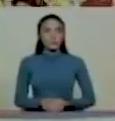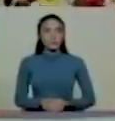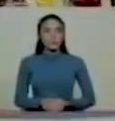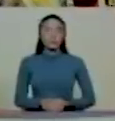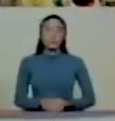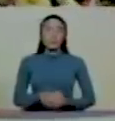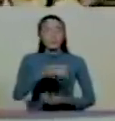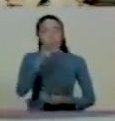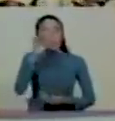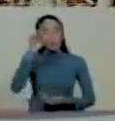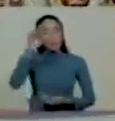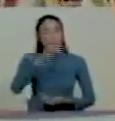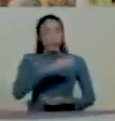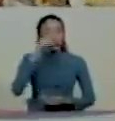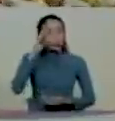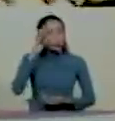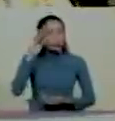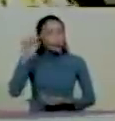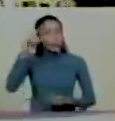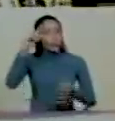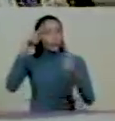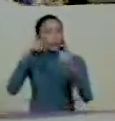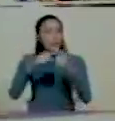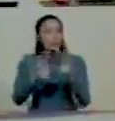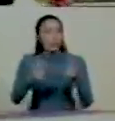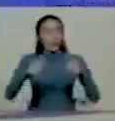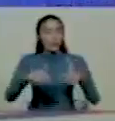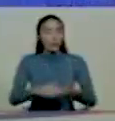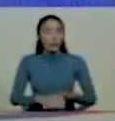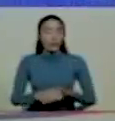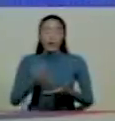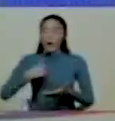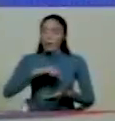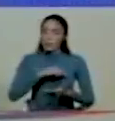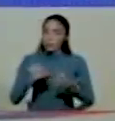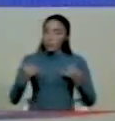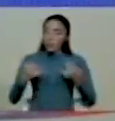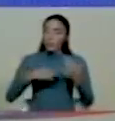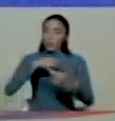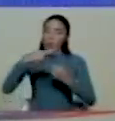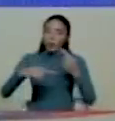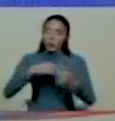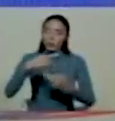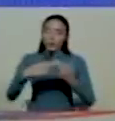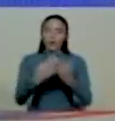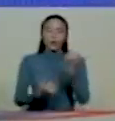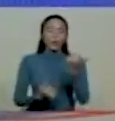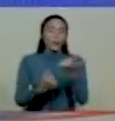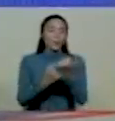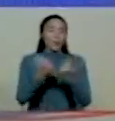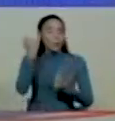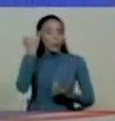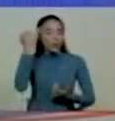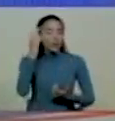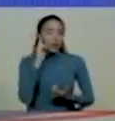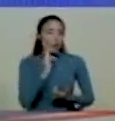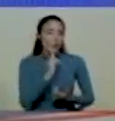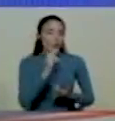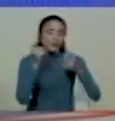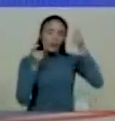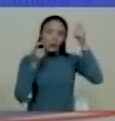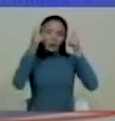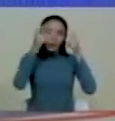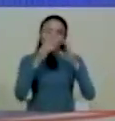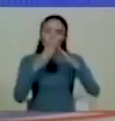Son sueños de hoy. Y nosotros los revolucionarios, los bolivarianos, los